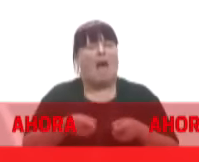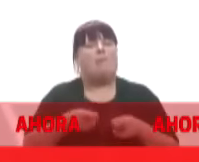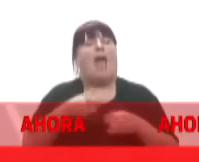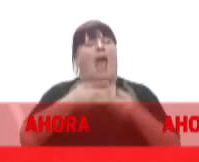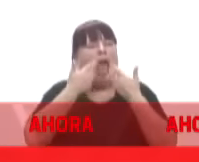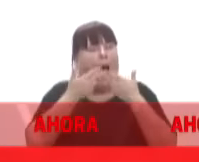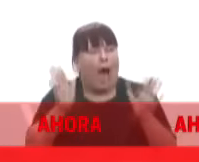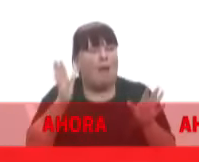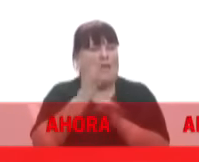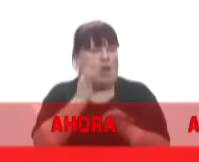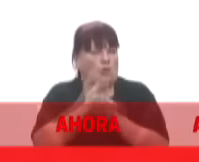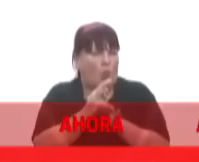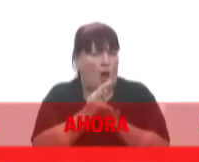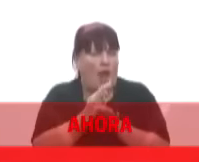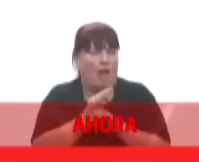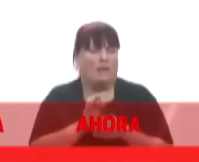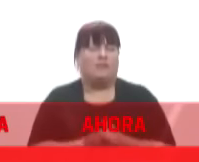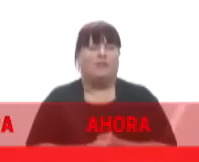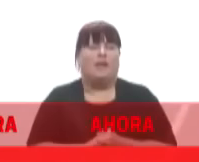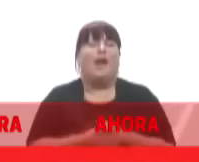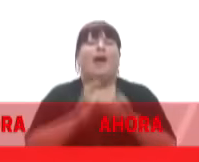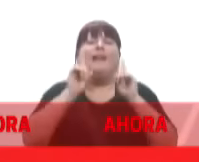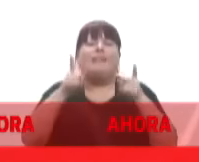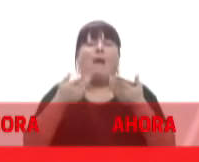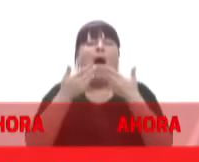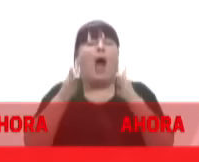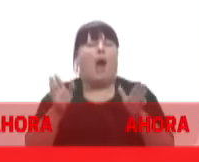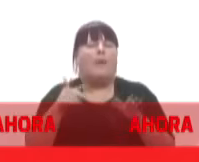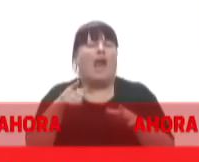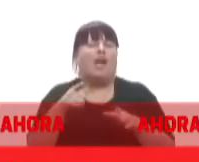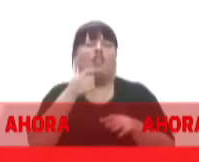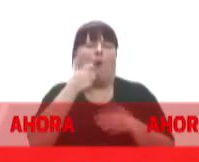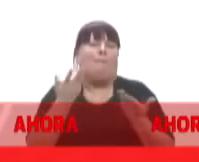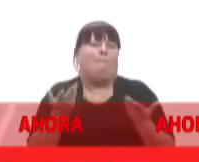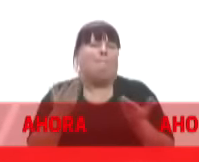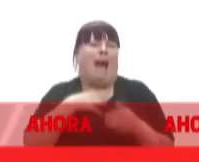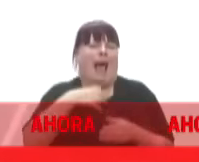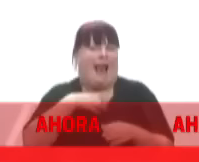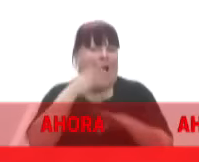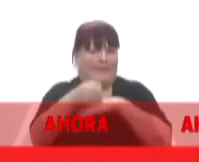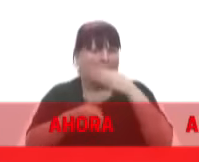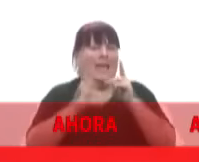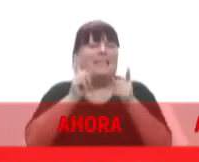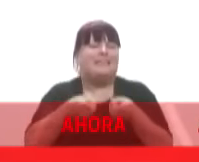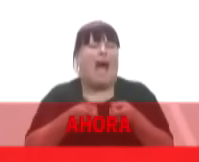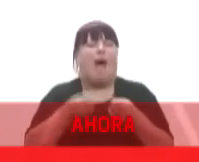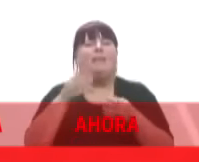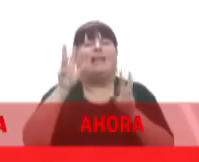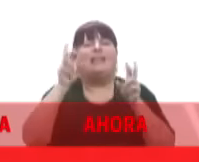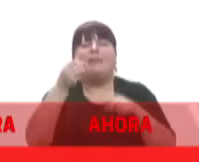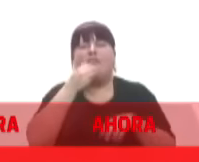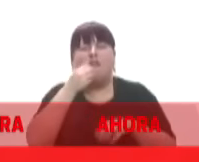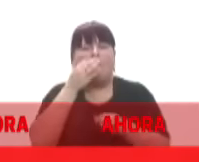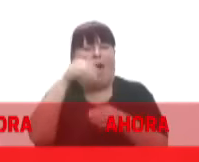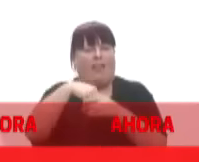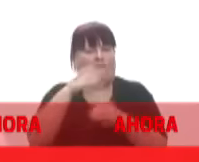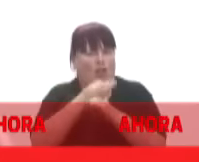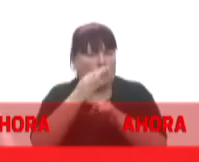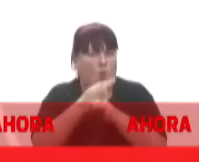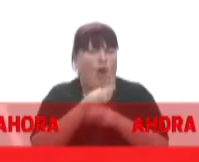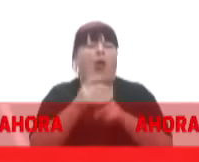los establecimientos, también la apertura, obviamente para clases, la apertura de los servicios de alimentación escolar, y